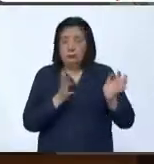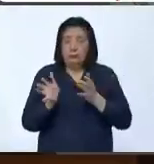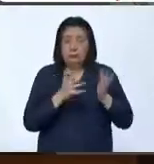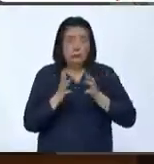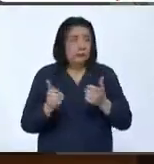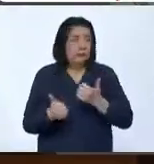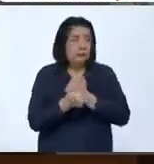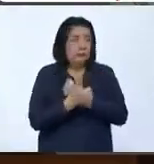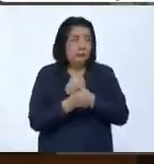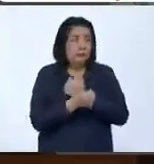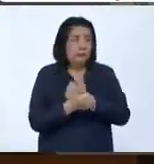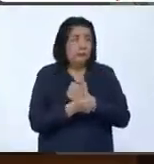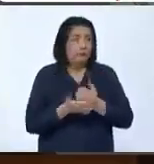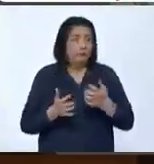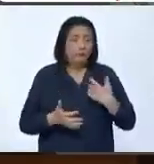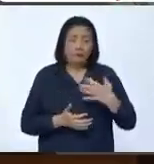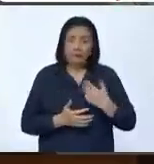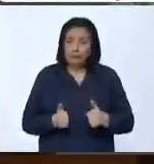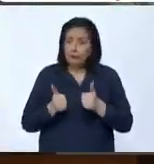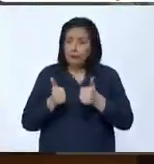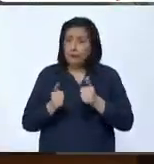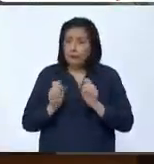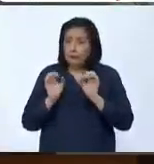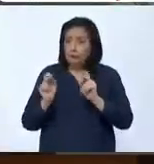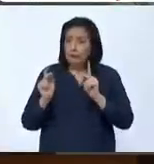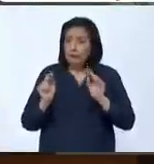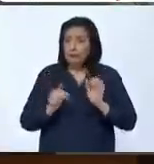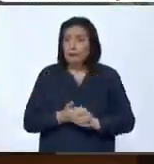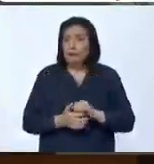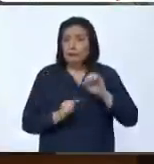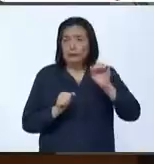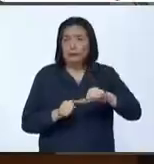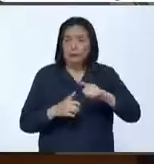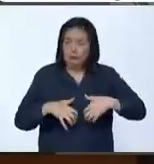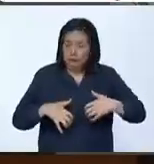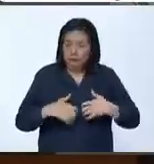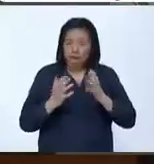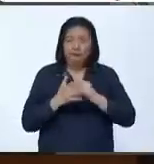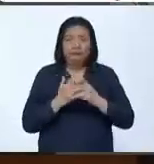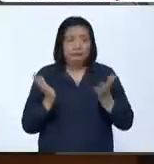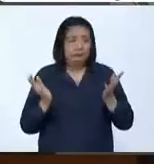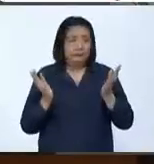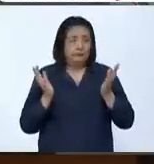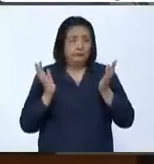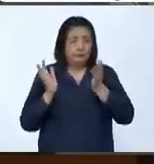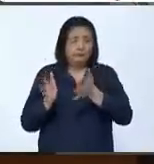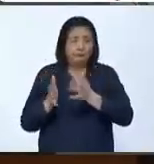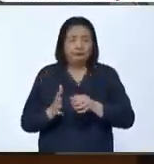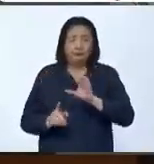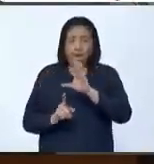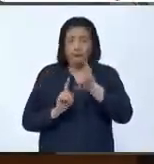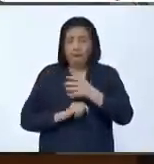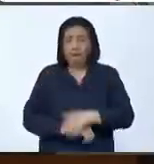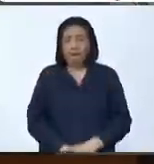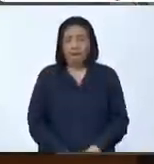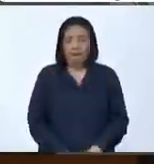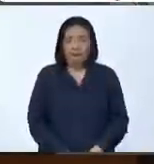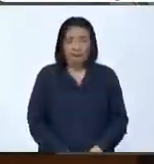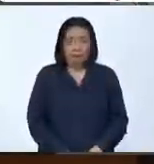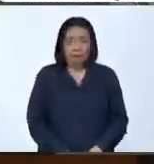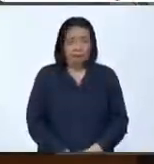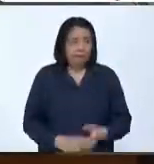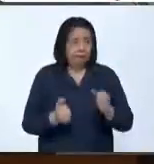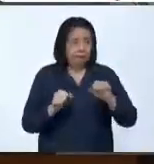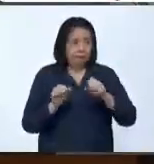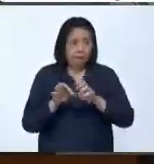ayacucho Es una excelente oportunidad para reimpulsar nuestros legado cultural en